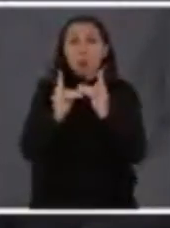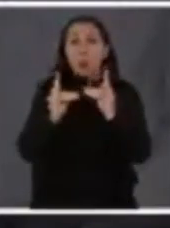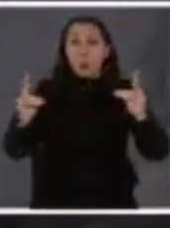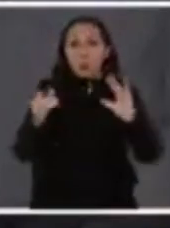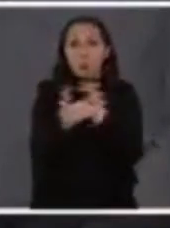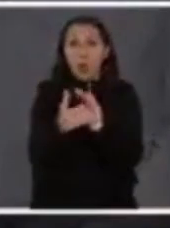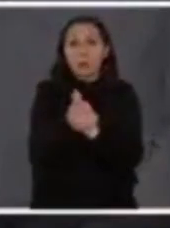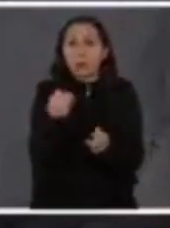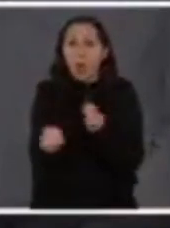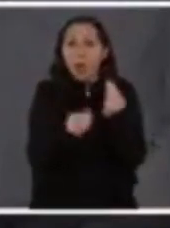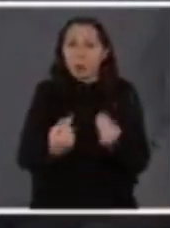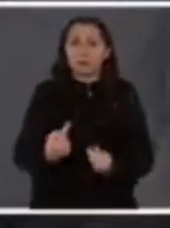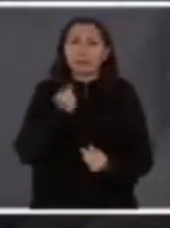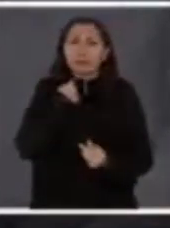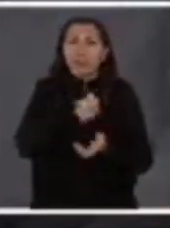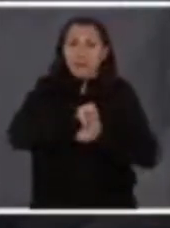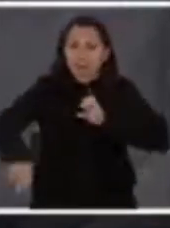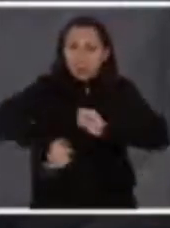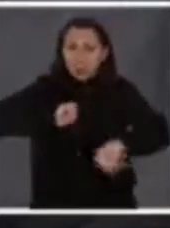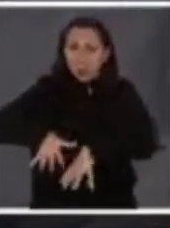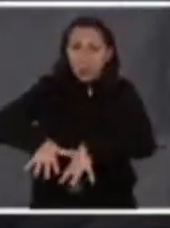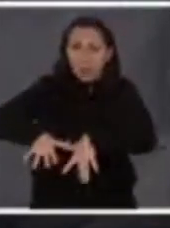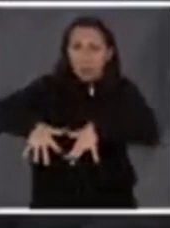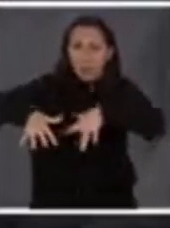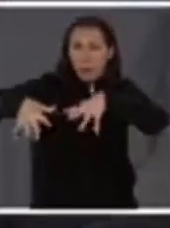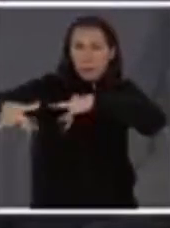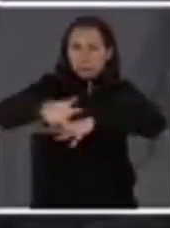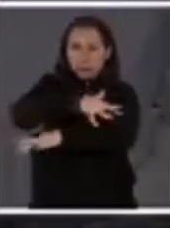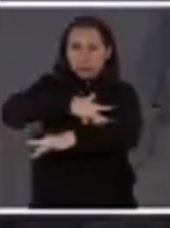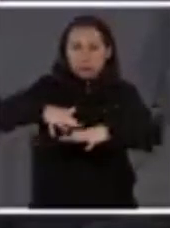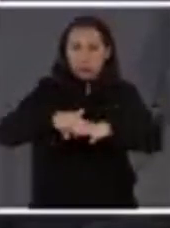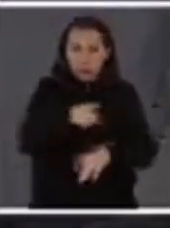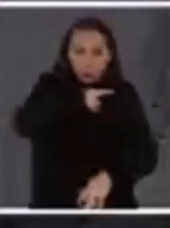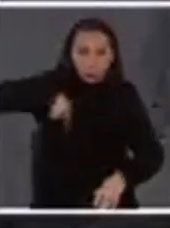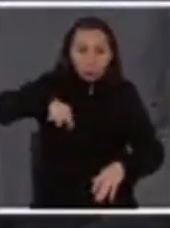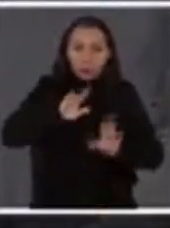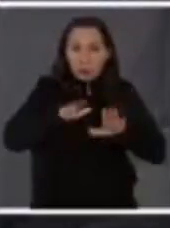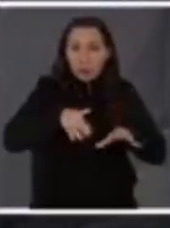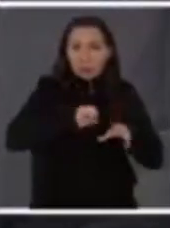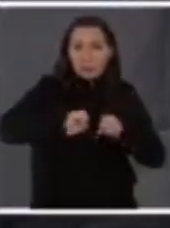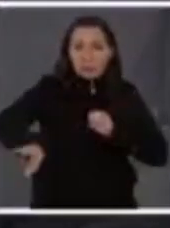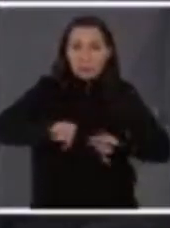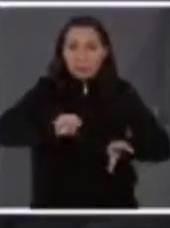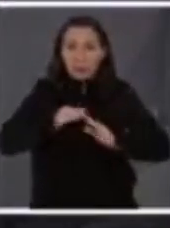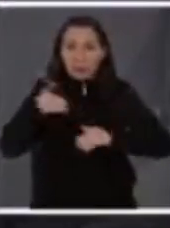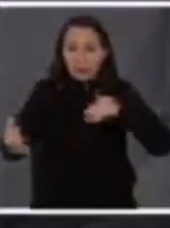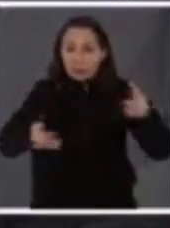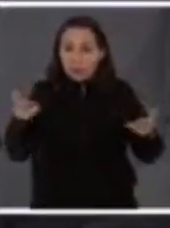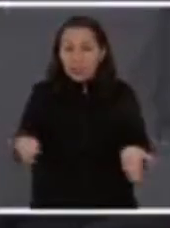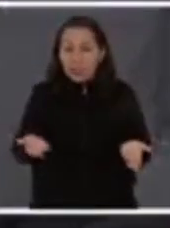del Mapocho se debió principalmente a la basura que nosotros mismos, que vecinos y